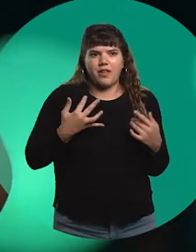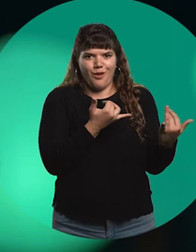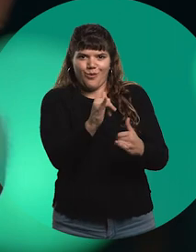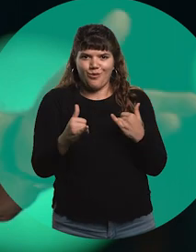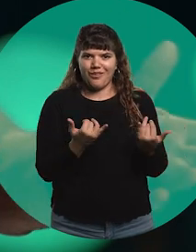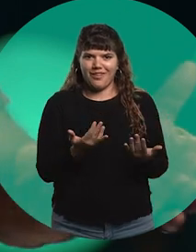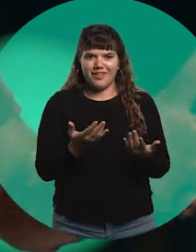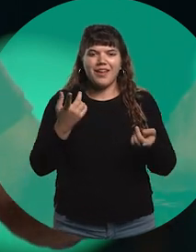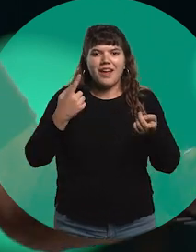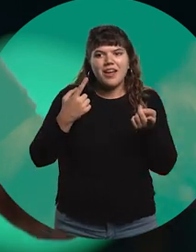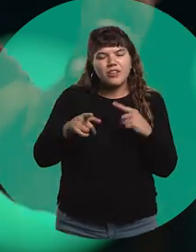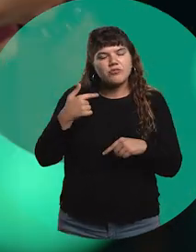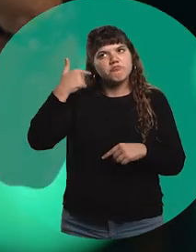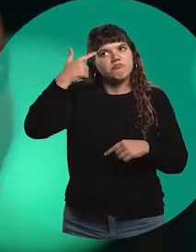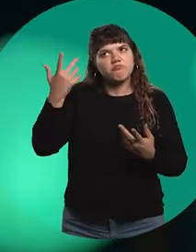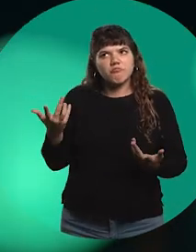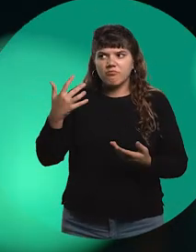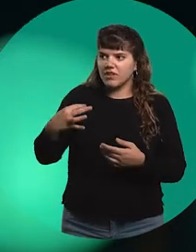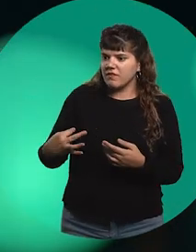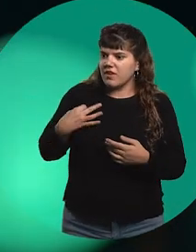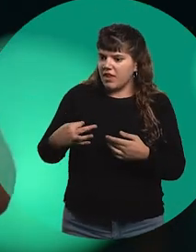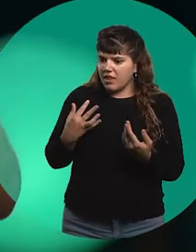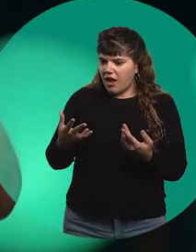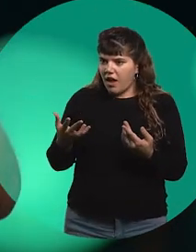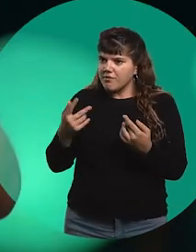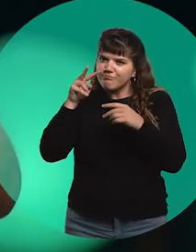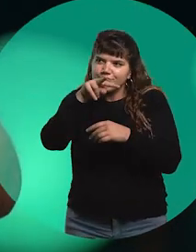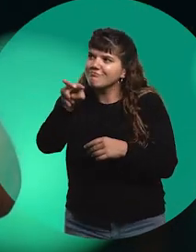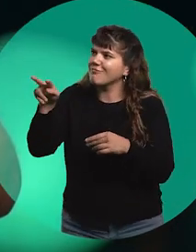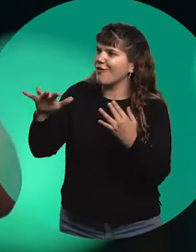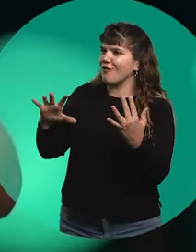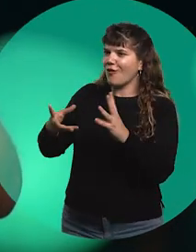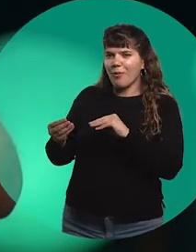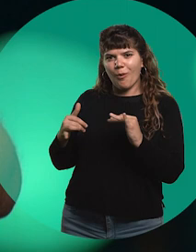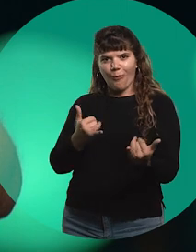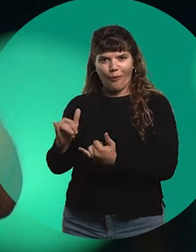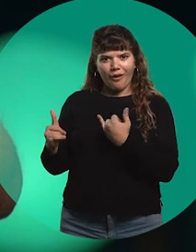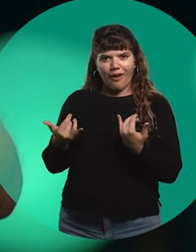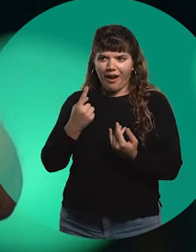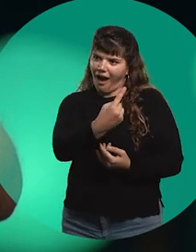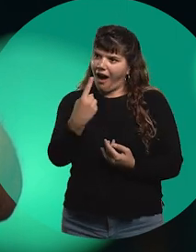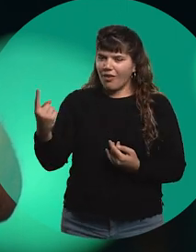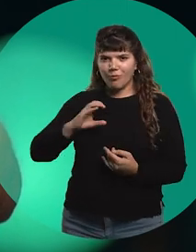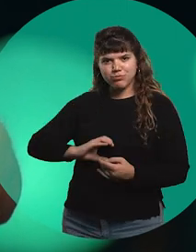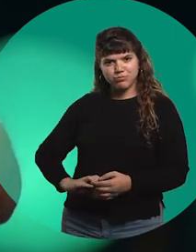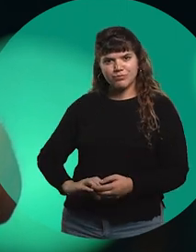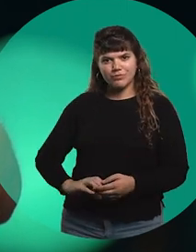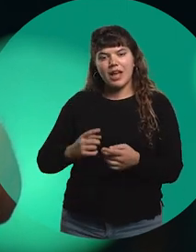Entonces, uno se para en la vida desde ese componente lúdico que uno tiene. y muchas veces